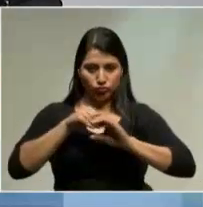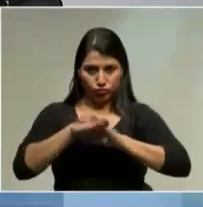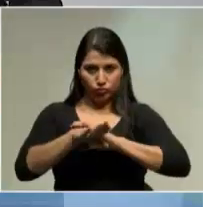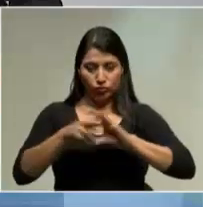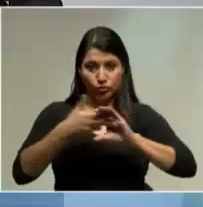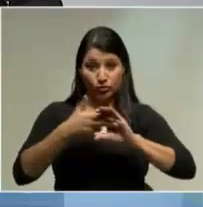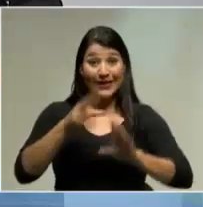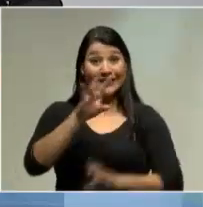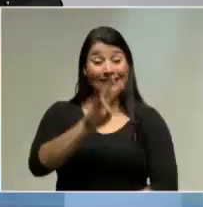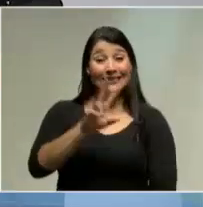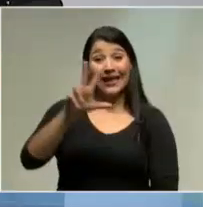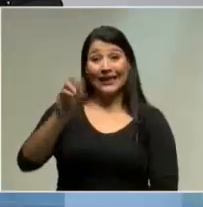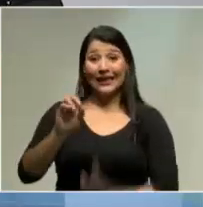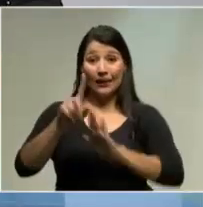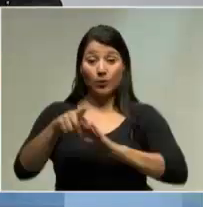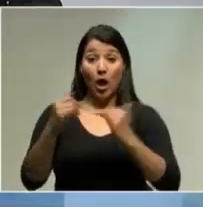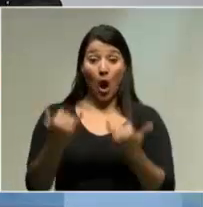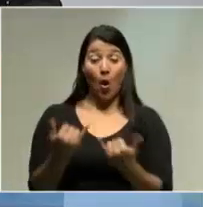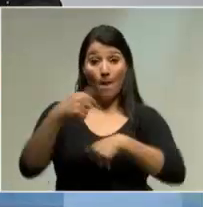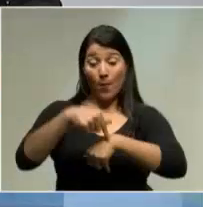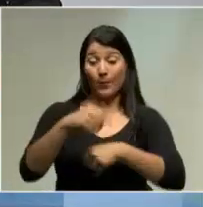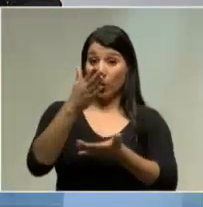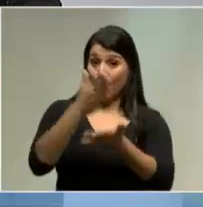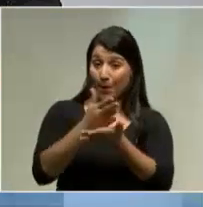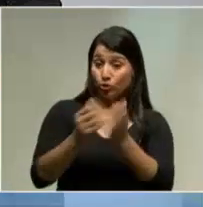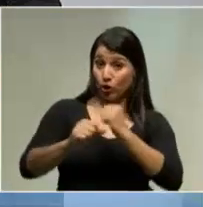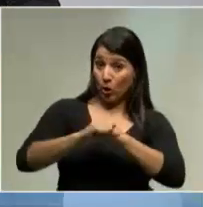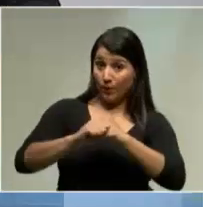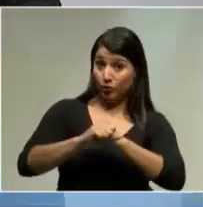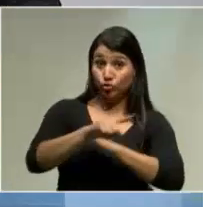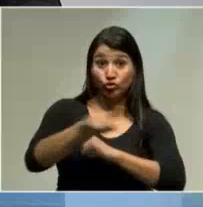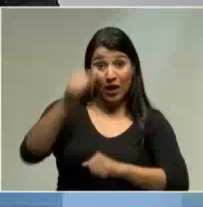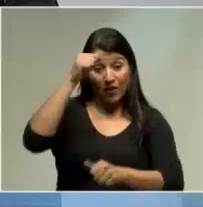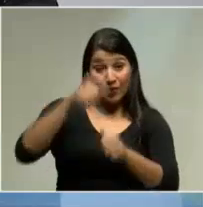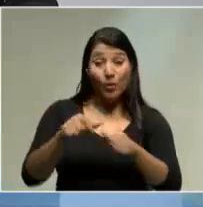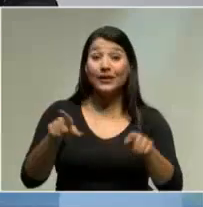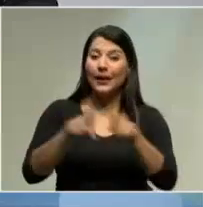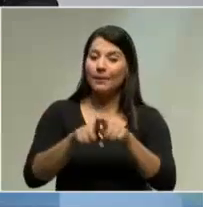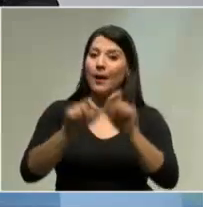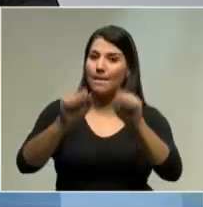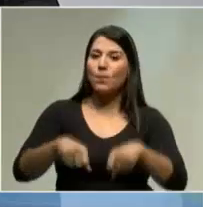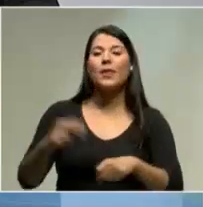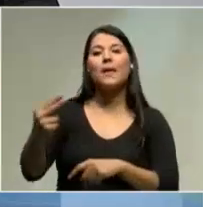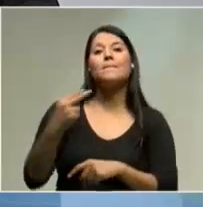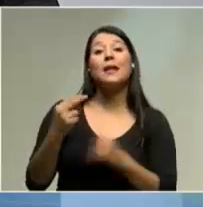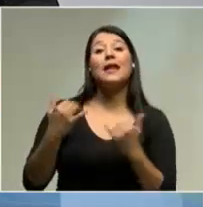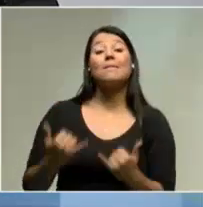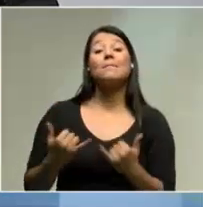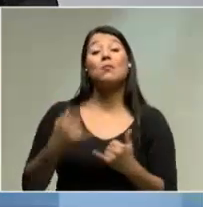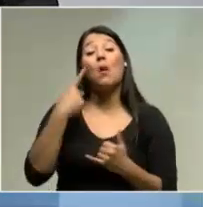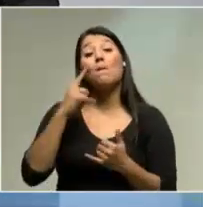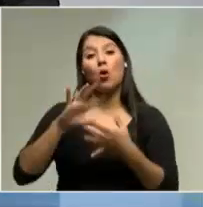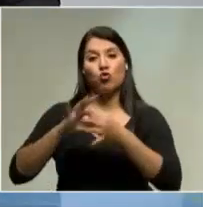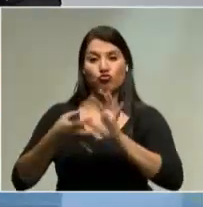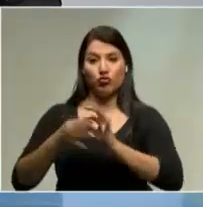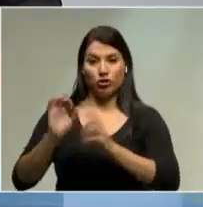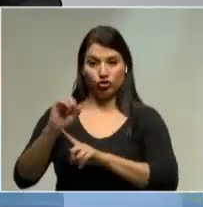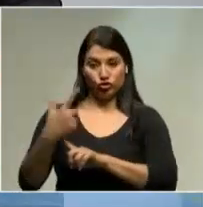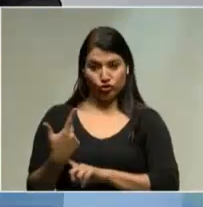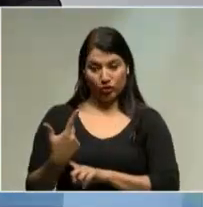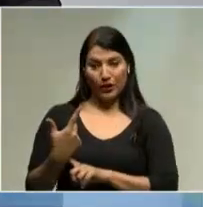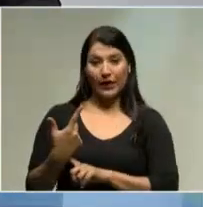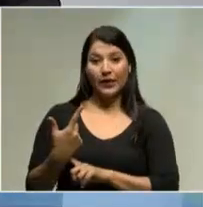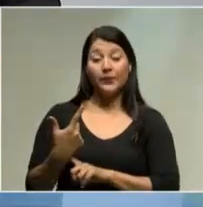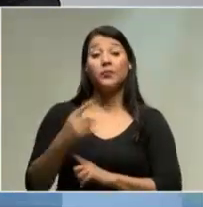7 de la noche con 30 minutos. Es hora de hacer una pausa comercial, pero recuerde que también estamos en vivo mediante nuestras plataformas de